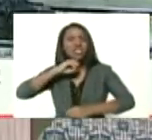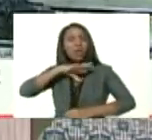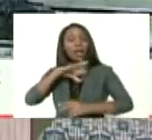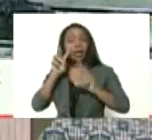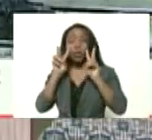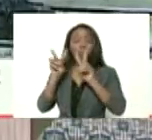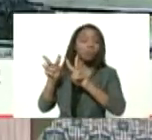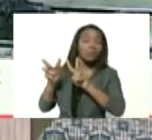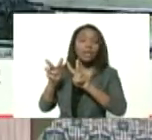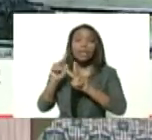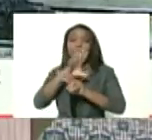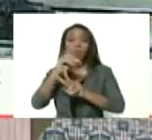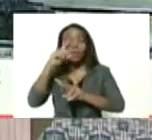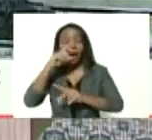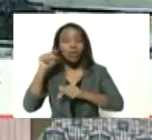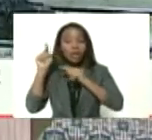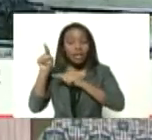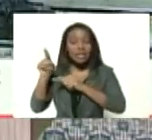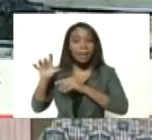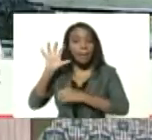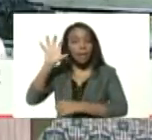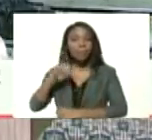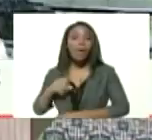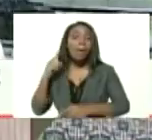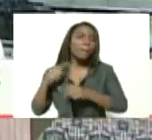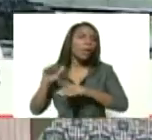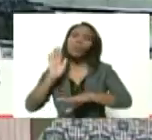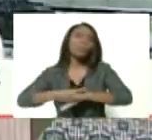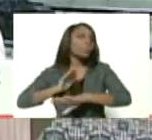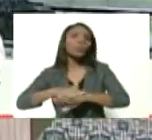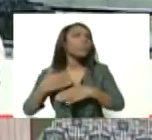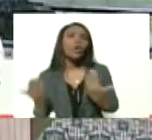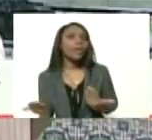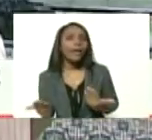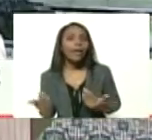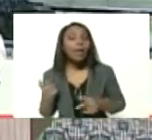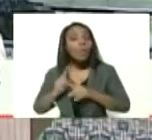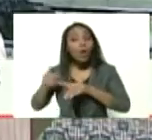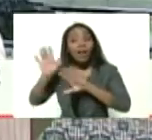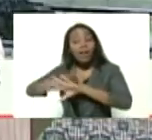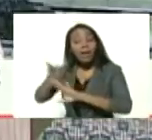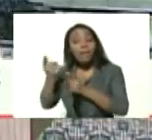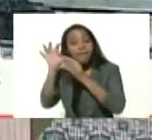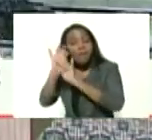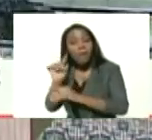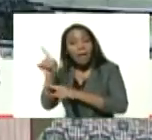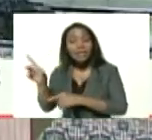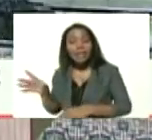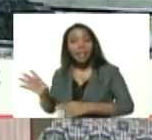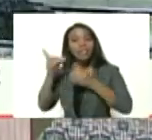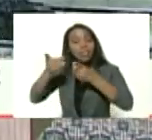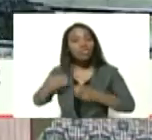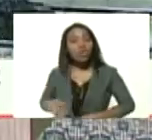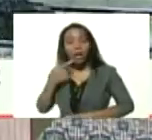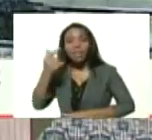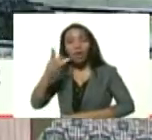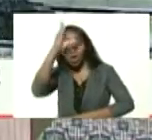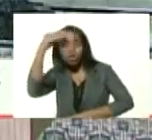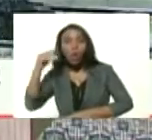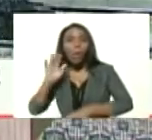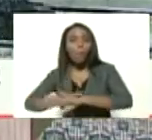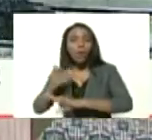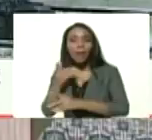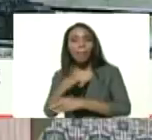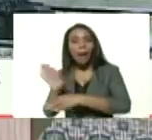no se había visto en 50 años en ese país. ¿Pero por qué? Porque las medidas que ha adoptado el señor Trump es para proteger a